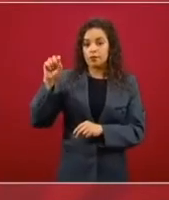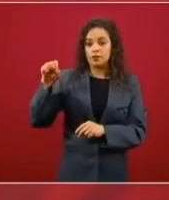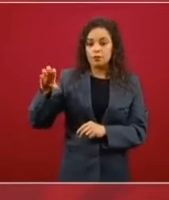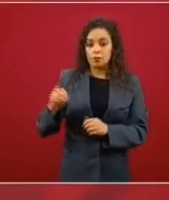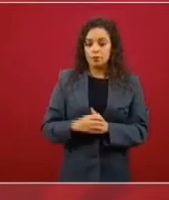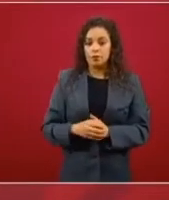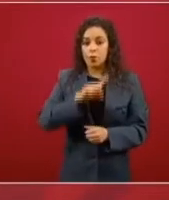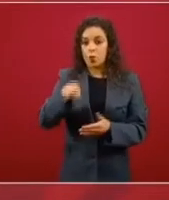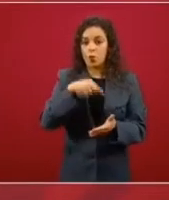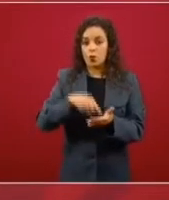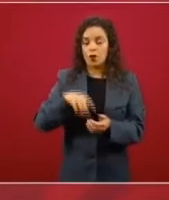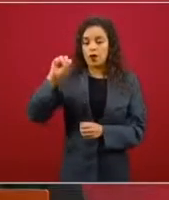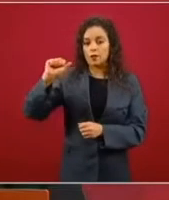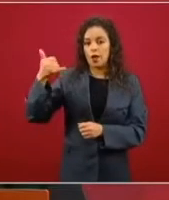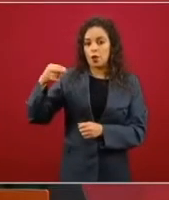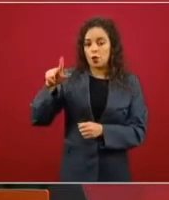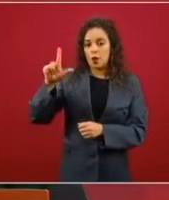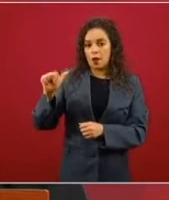en Sayula, en Medias Aguas,